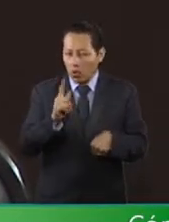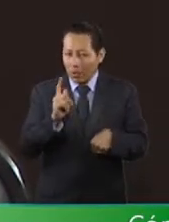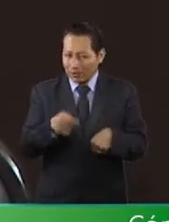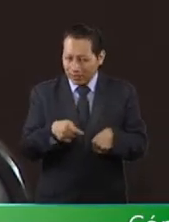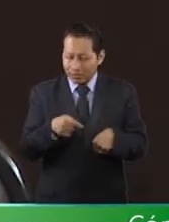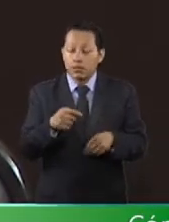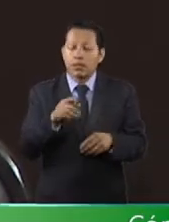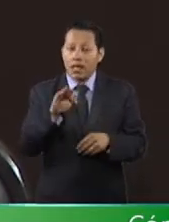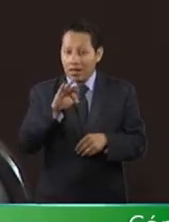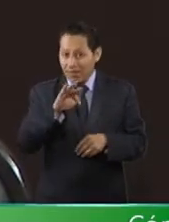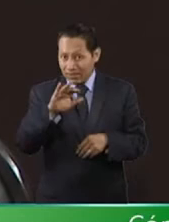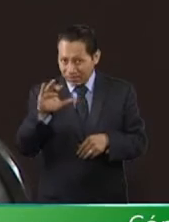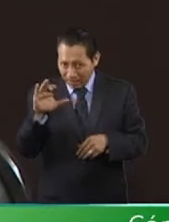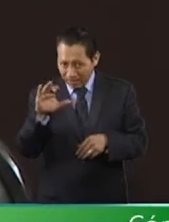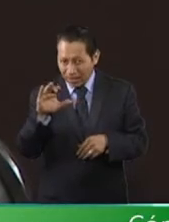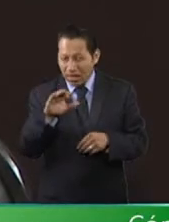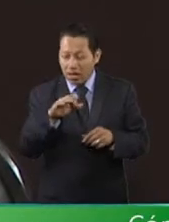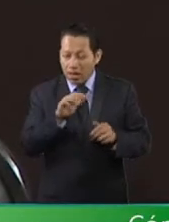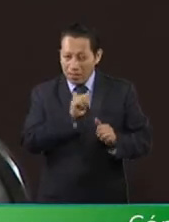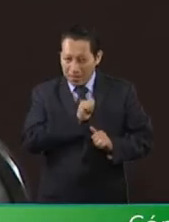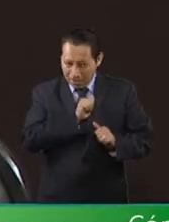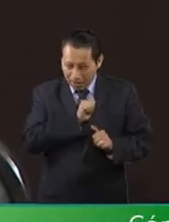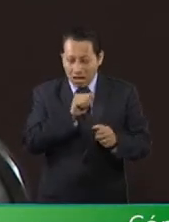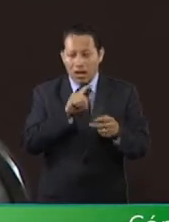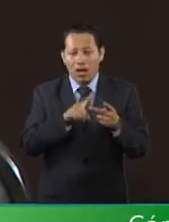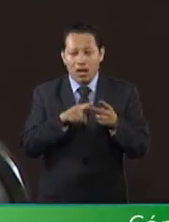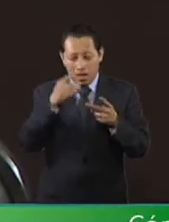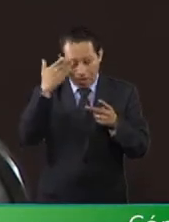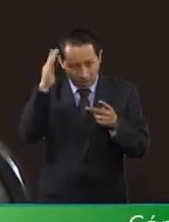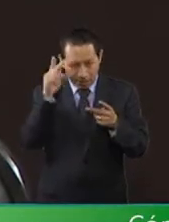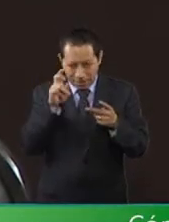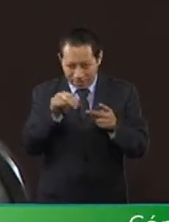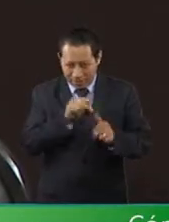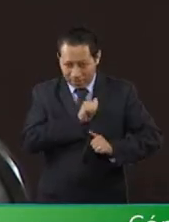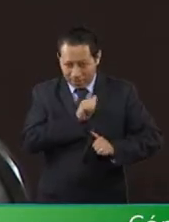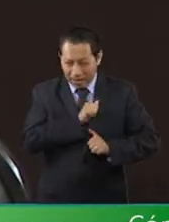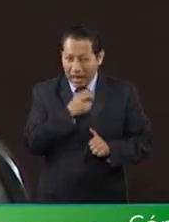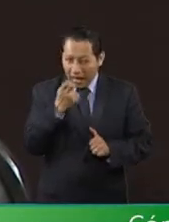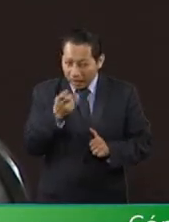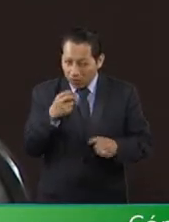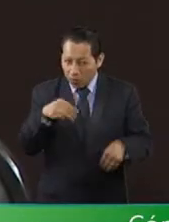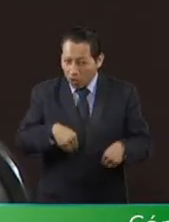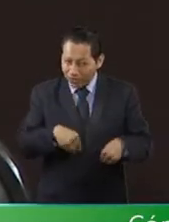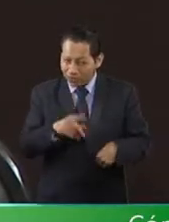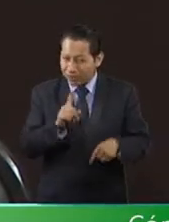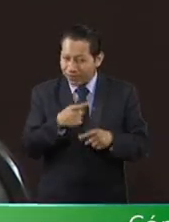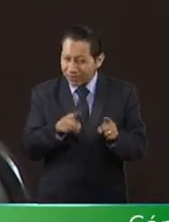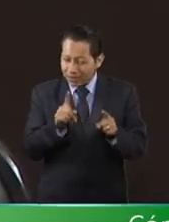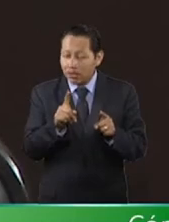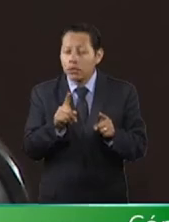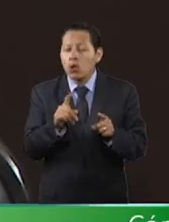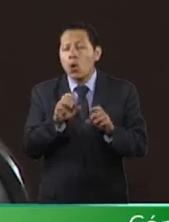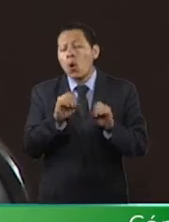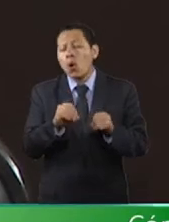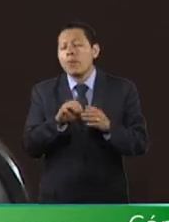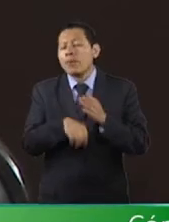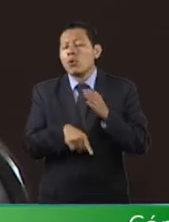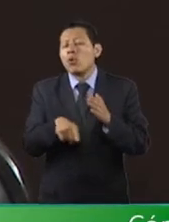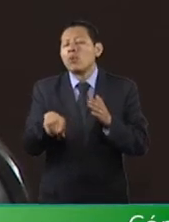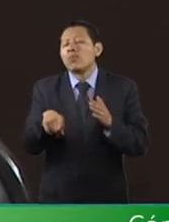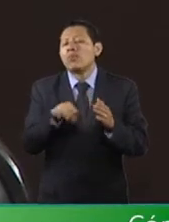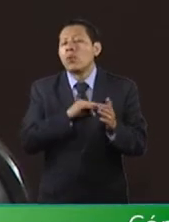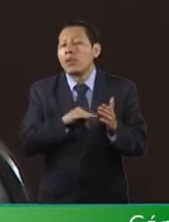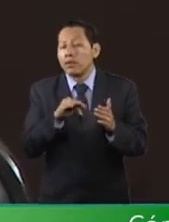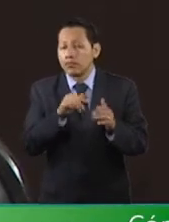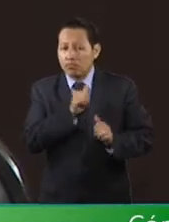de Calderón militarización de Peña no era que pusieran a las fuerzas armadas a